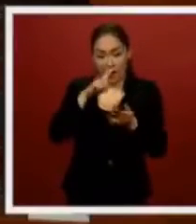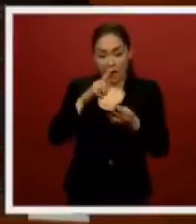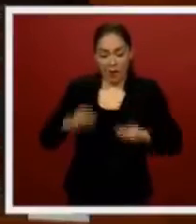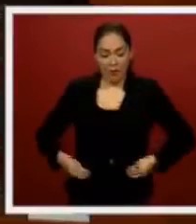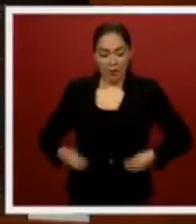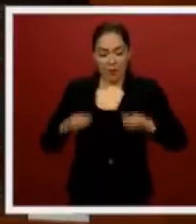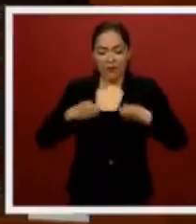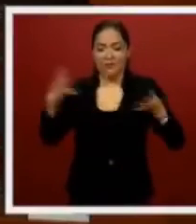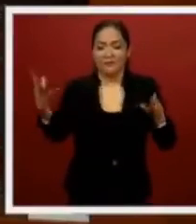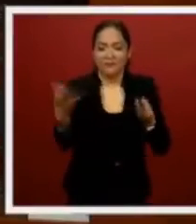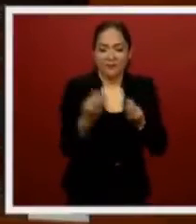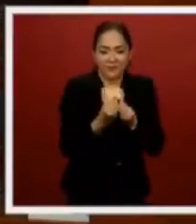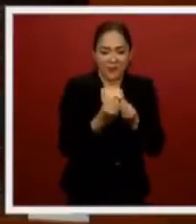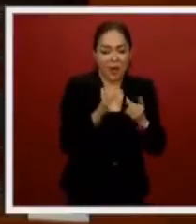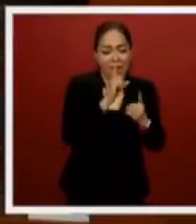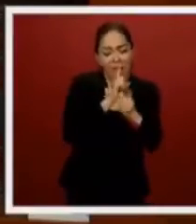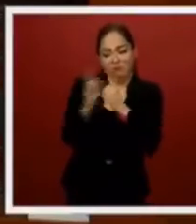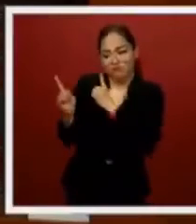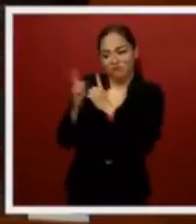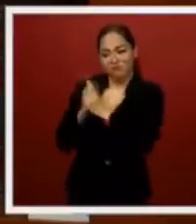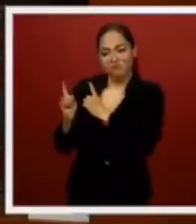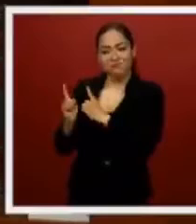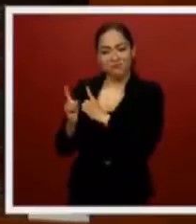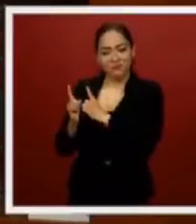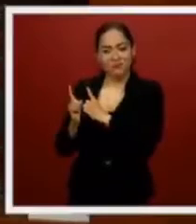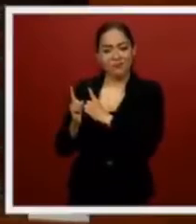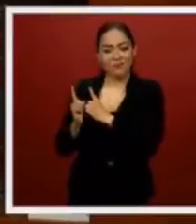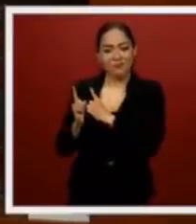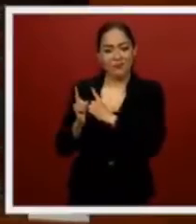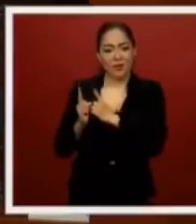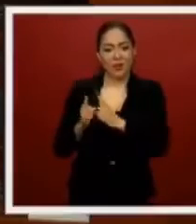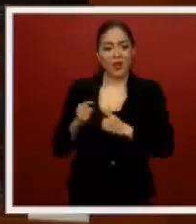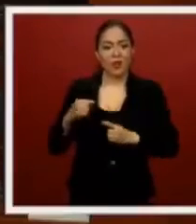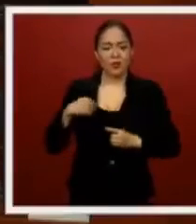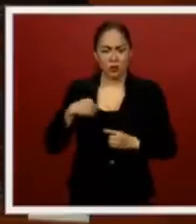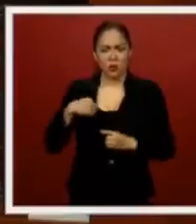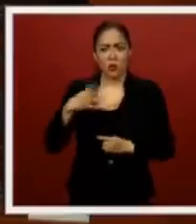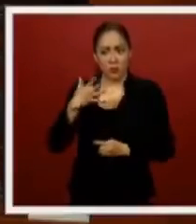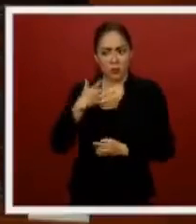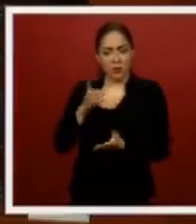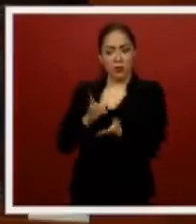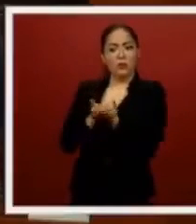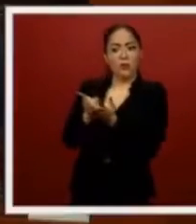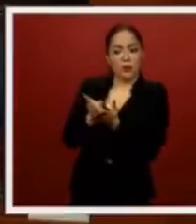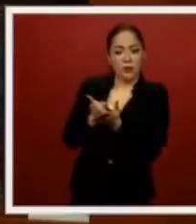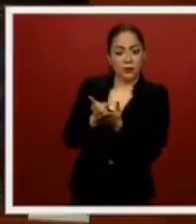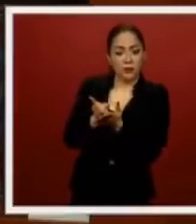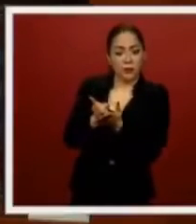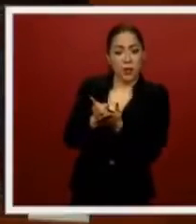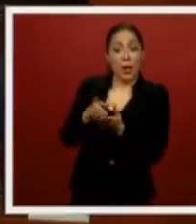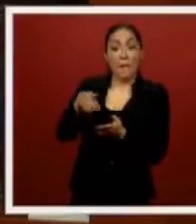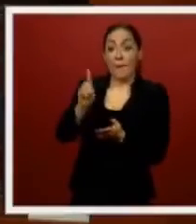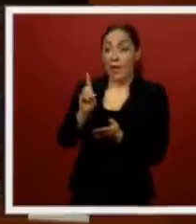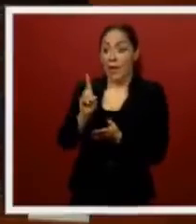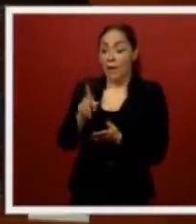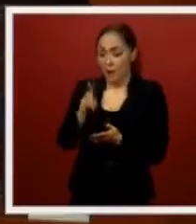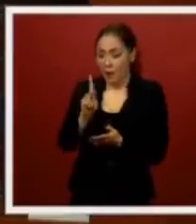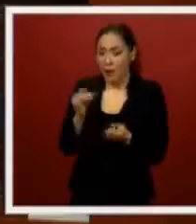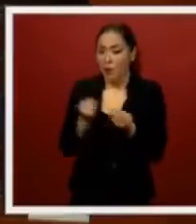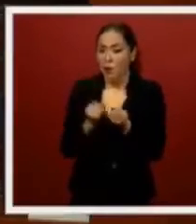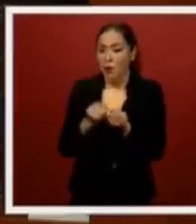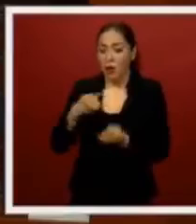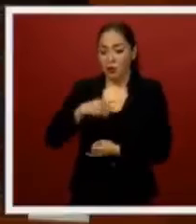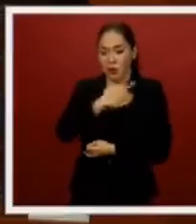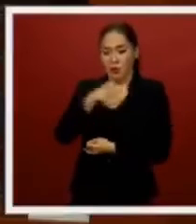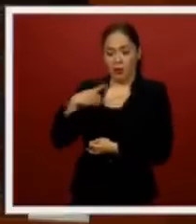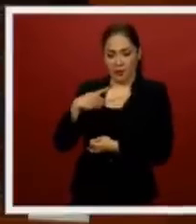sociedad, para poder ser consciente de que tengo derechos, pero también tengo deberes. Por